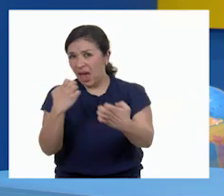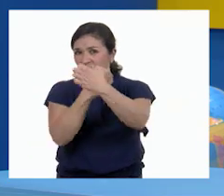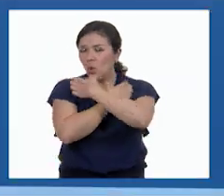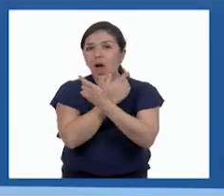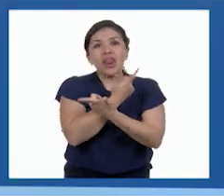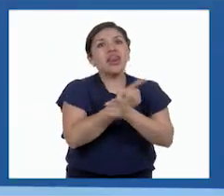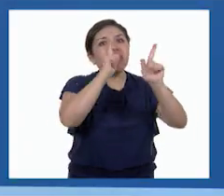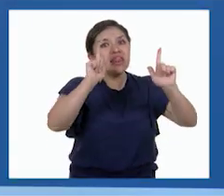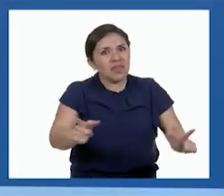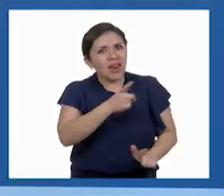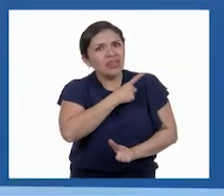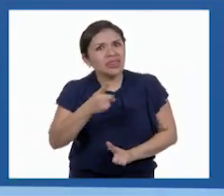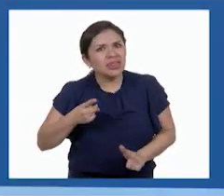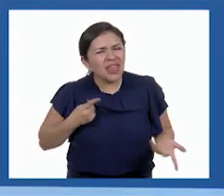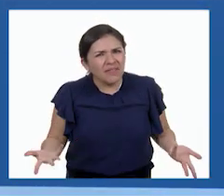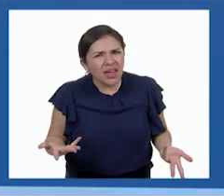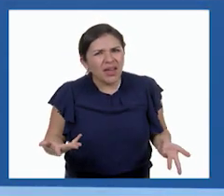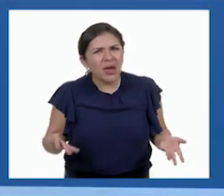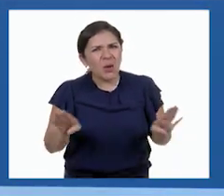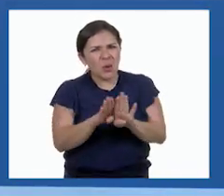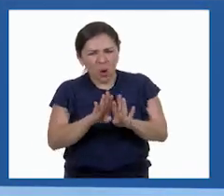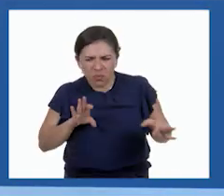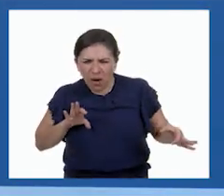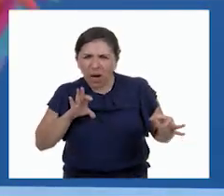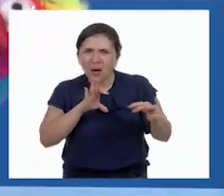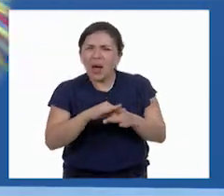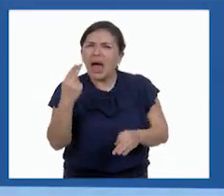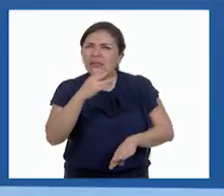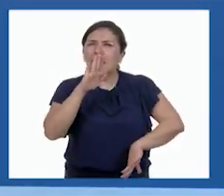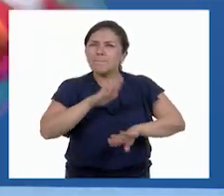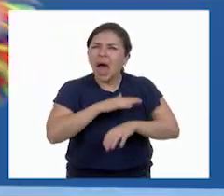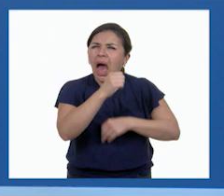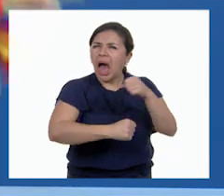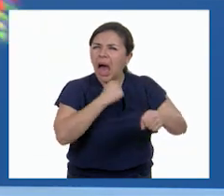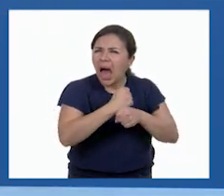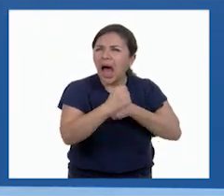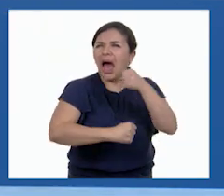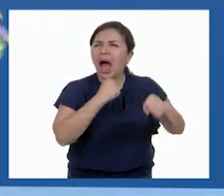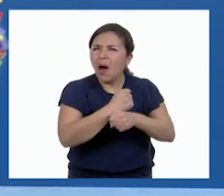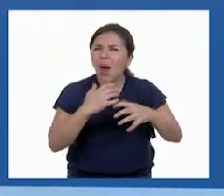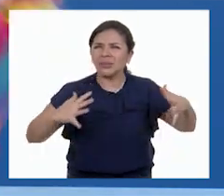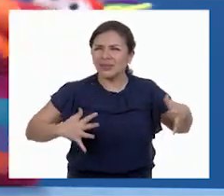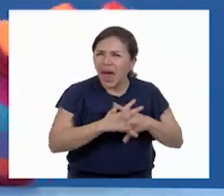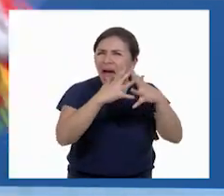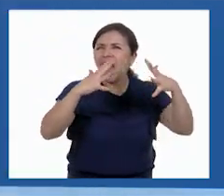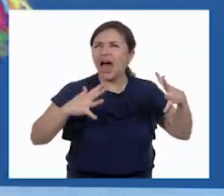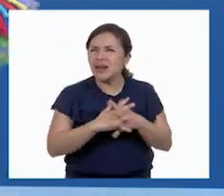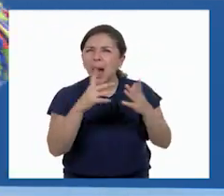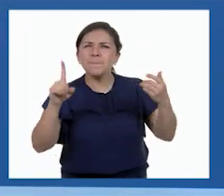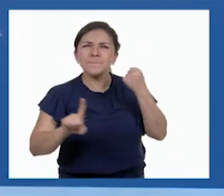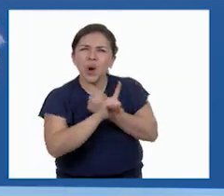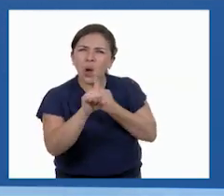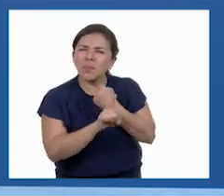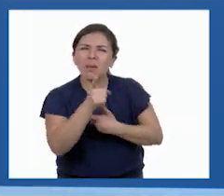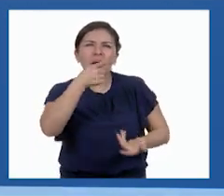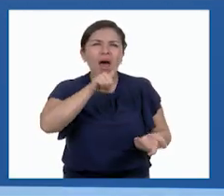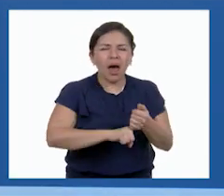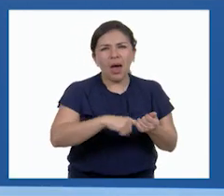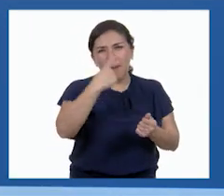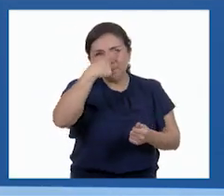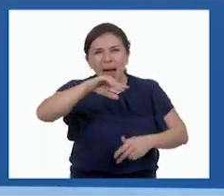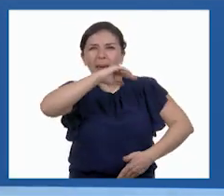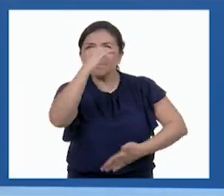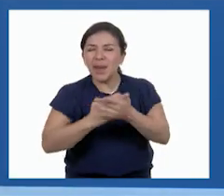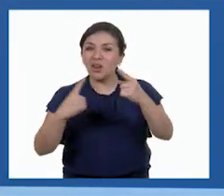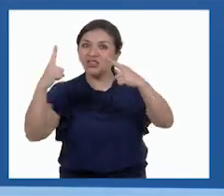educación libre y laica, si fueron necesarios tantos y tantos años de guerras y conflictos para disminuir